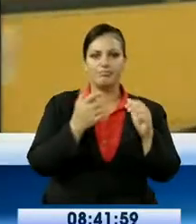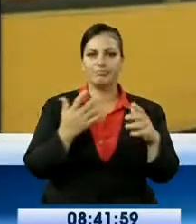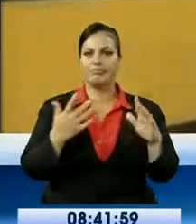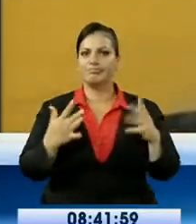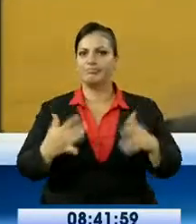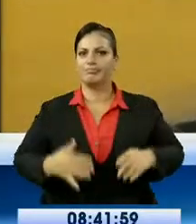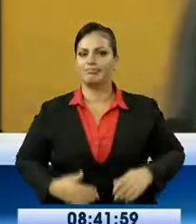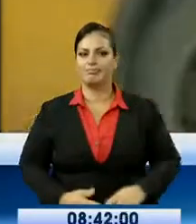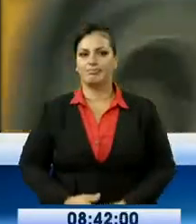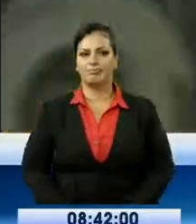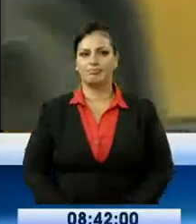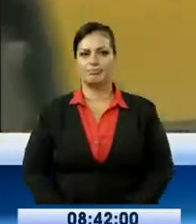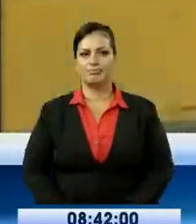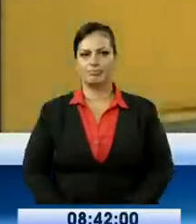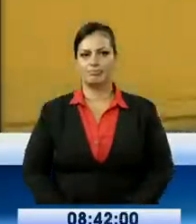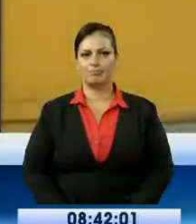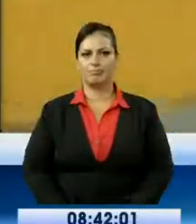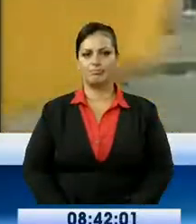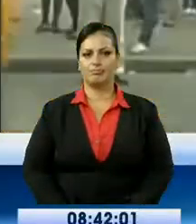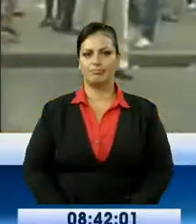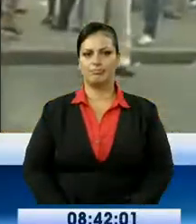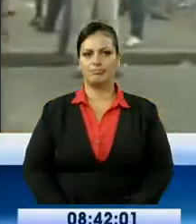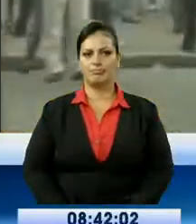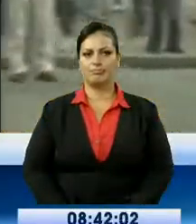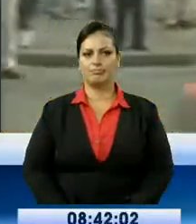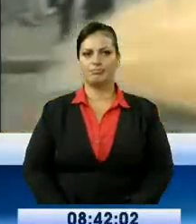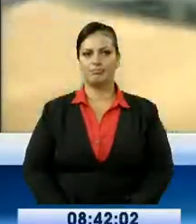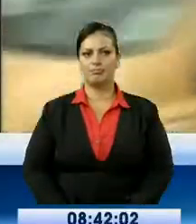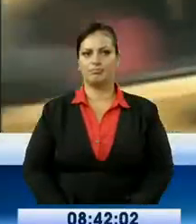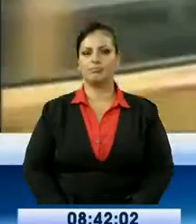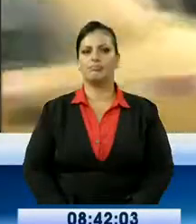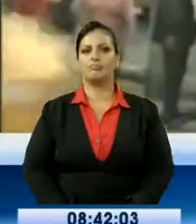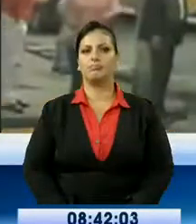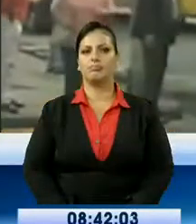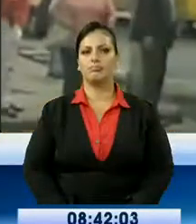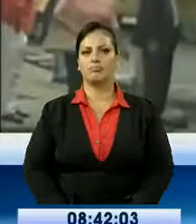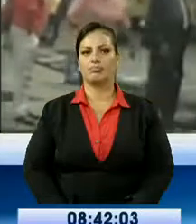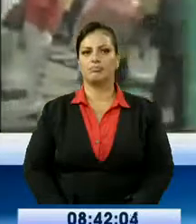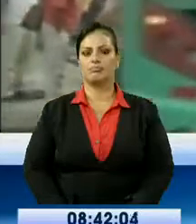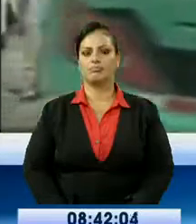bueno, este carro se iba a parar, exactamente. Y los del ATM no lo dejó.